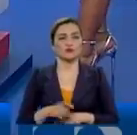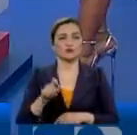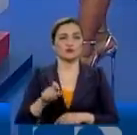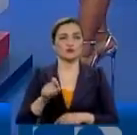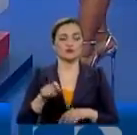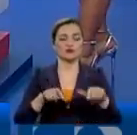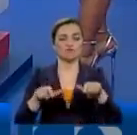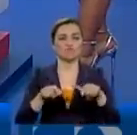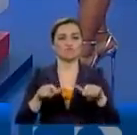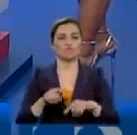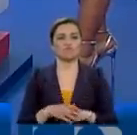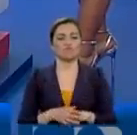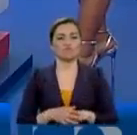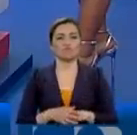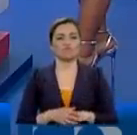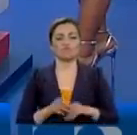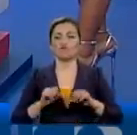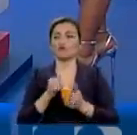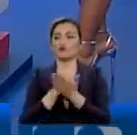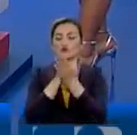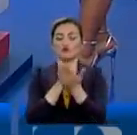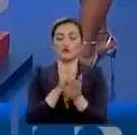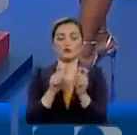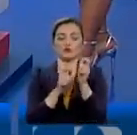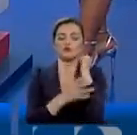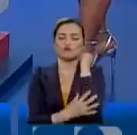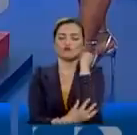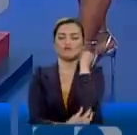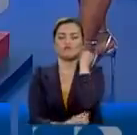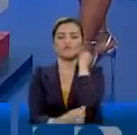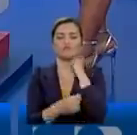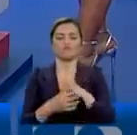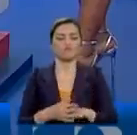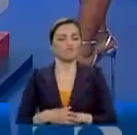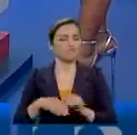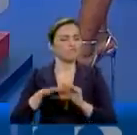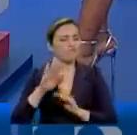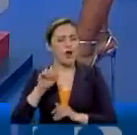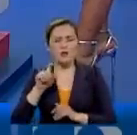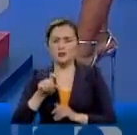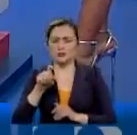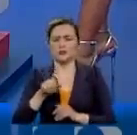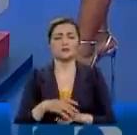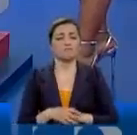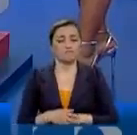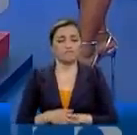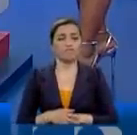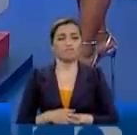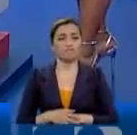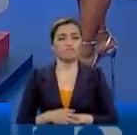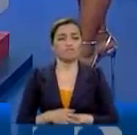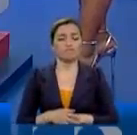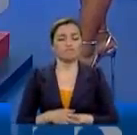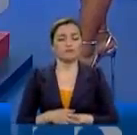crear este espacio justamente para poder ayudar a los menos favorecidos, a las personas que más lo necesitan, y esta vez sabemos que no va a ser